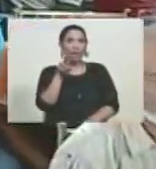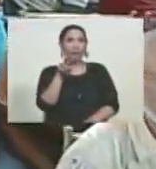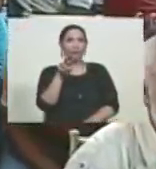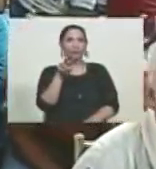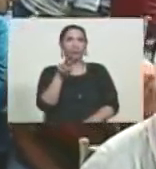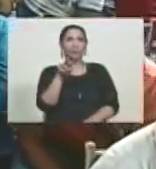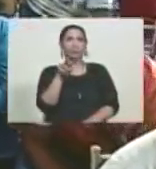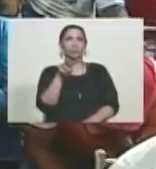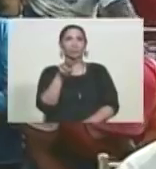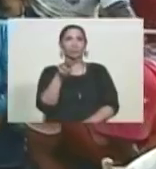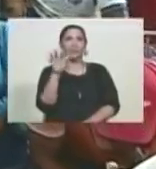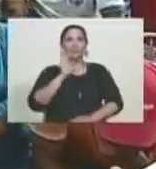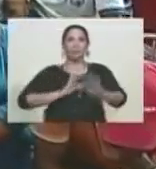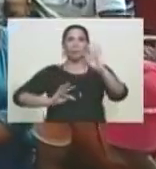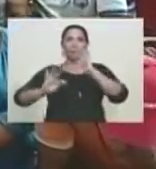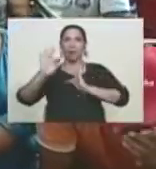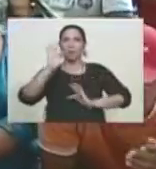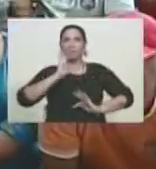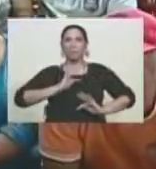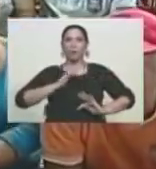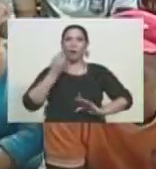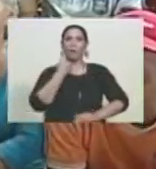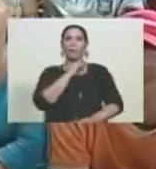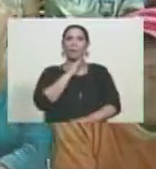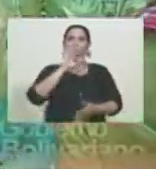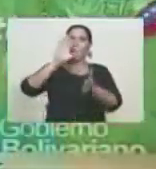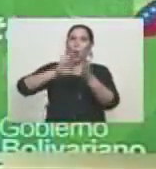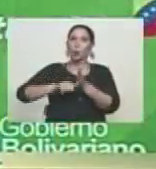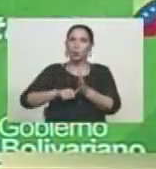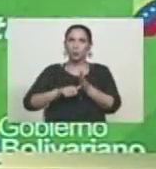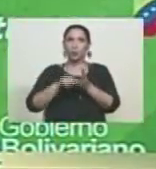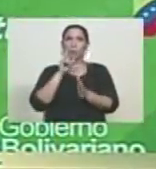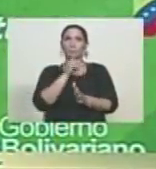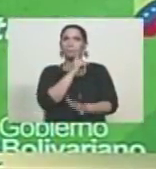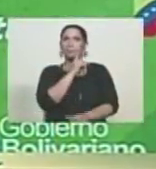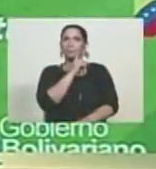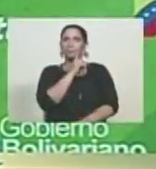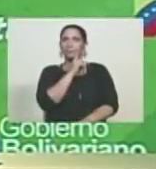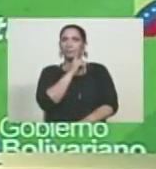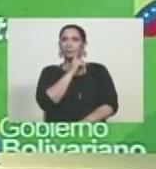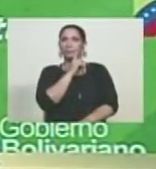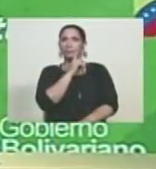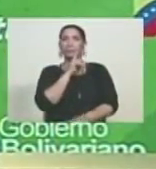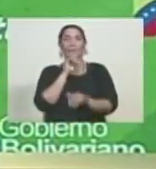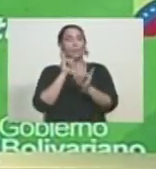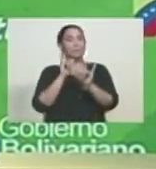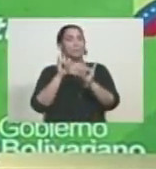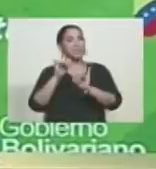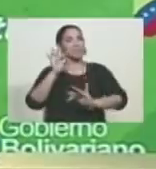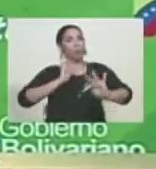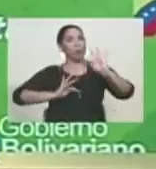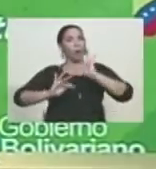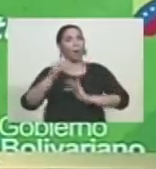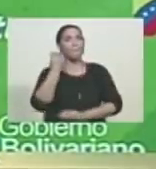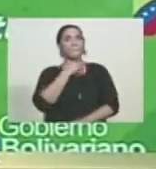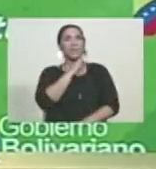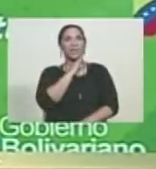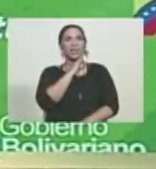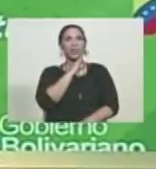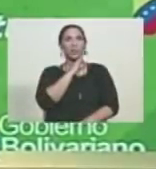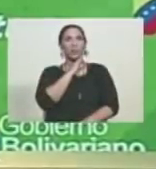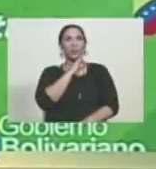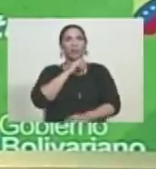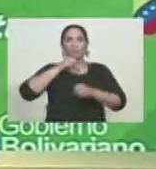a los virus de esa corrupción que tú has denunciado y que han denunciado ustedes, Nieves y Arbonio, es el mismo virus que